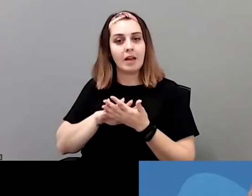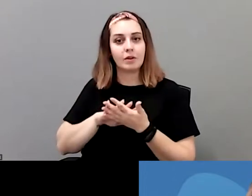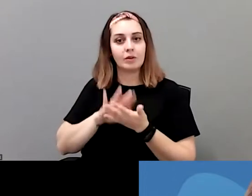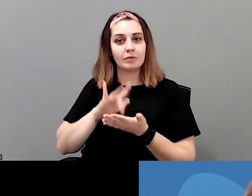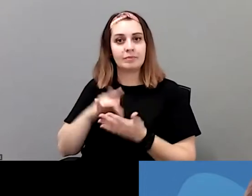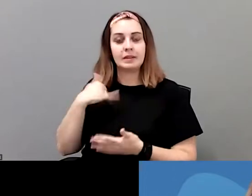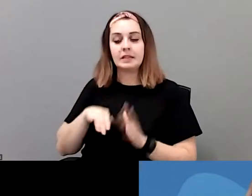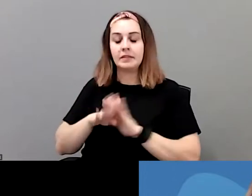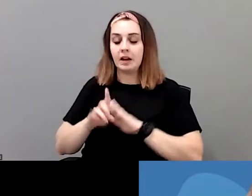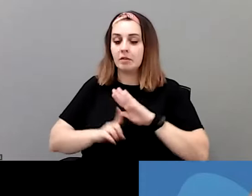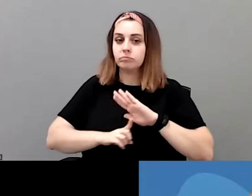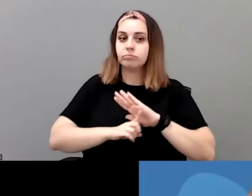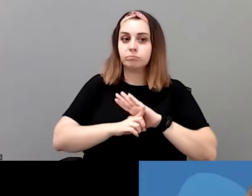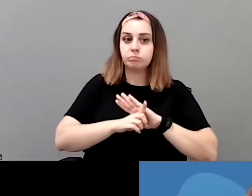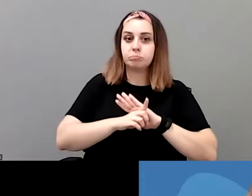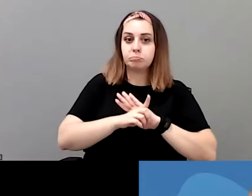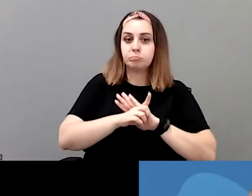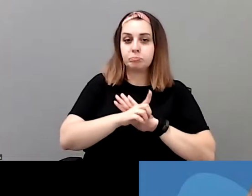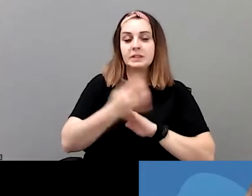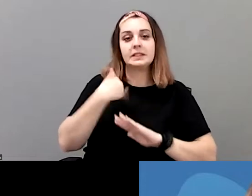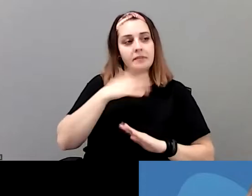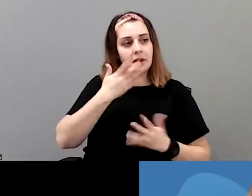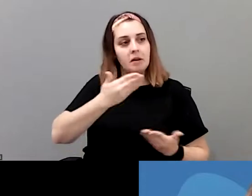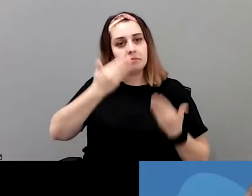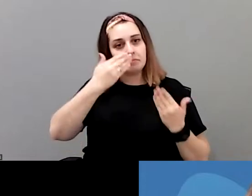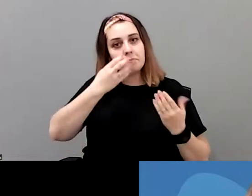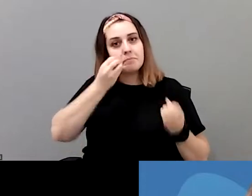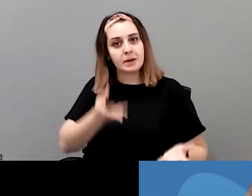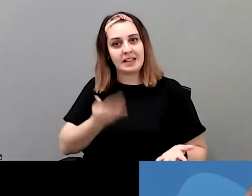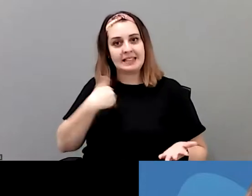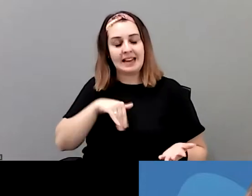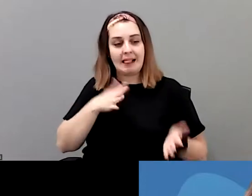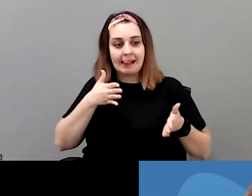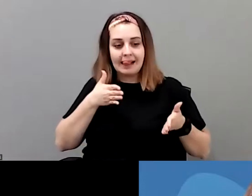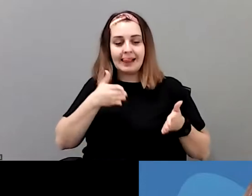va avanzando, ¿no? Y también hay que reconocer esta parte, que estamos